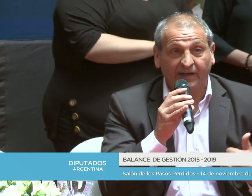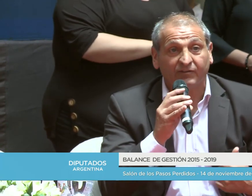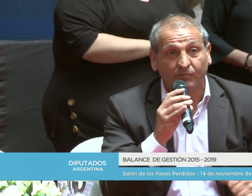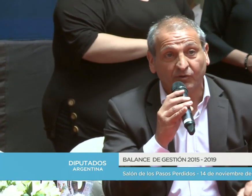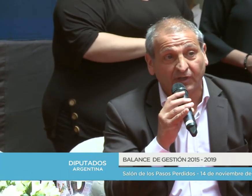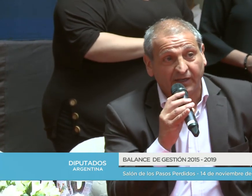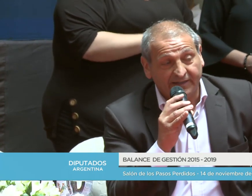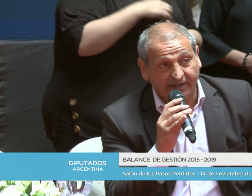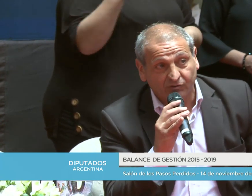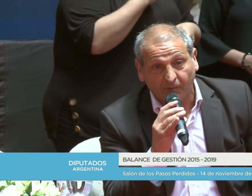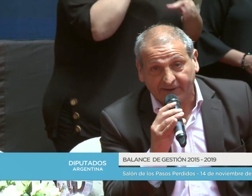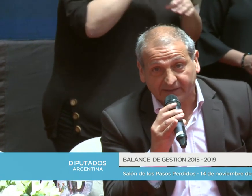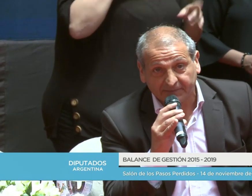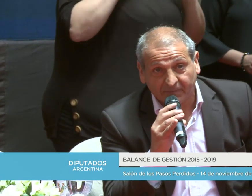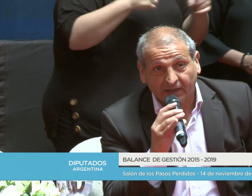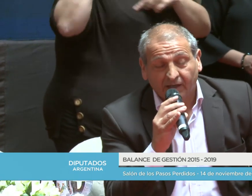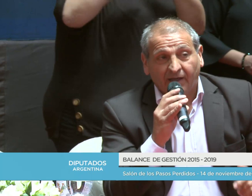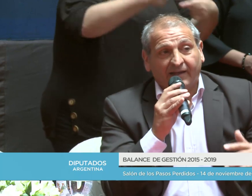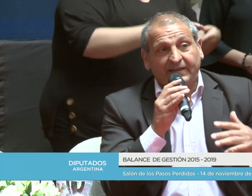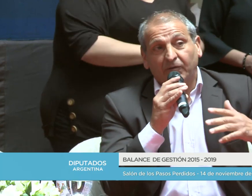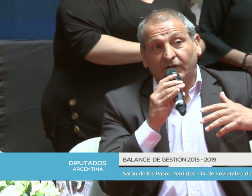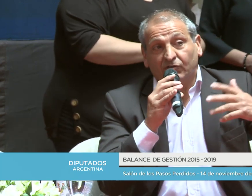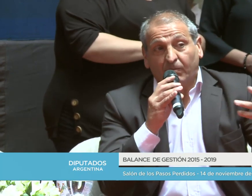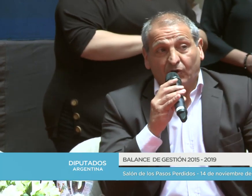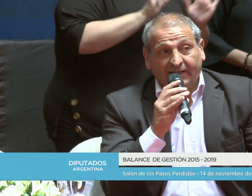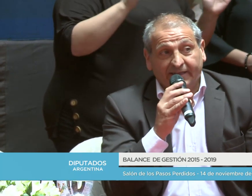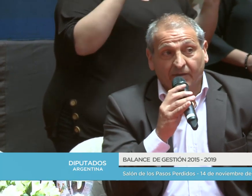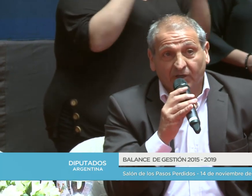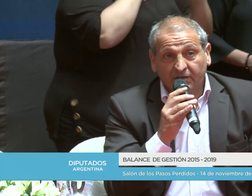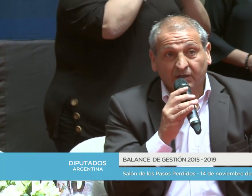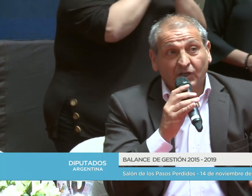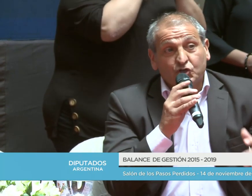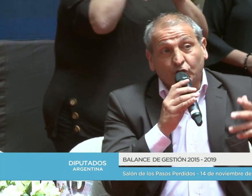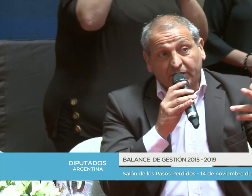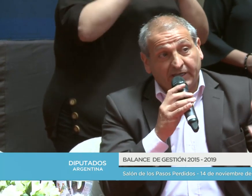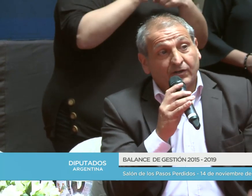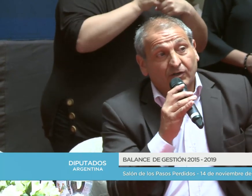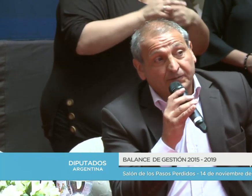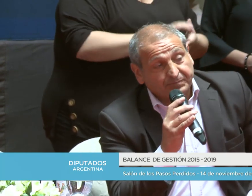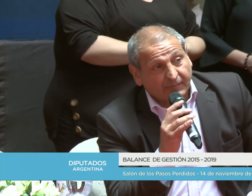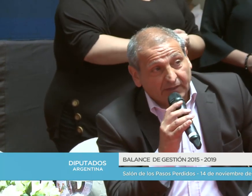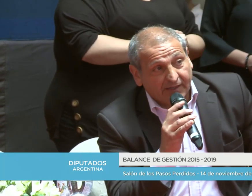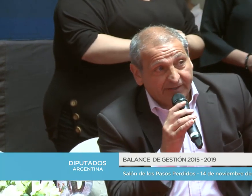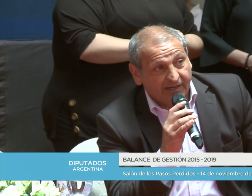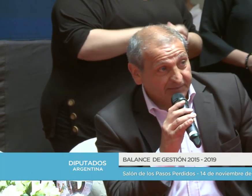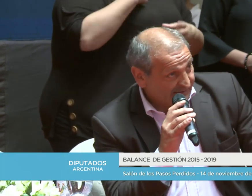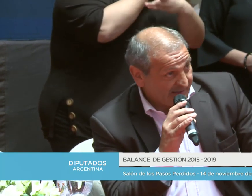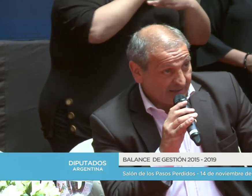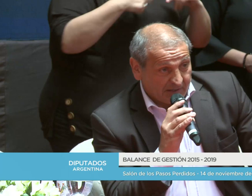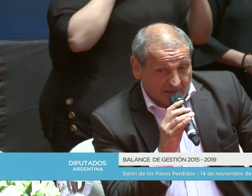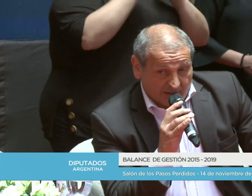a la que llegamos hoy de las que somos parte. Así que bueno, esto es un poco la tarea del molino. Yo no quiero